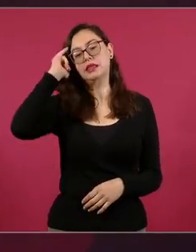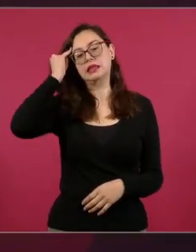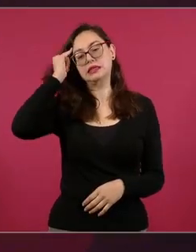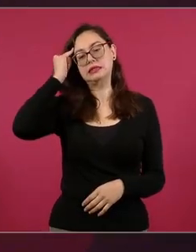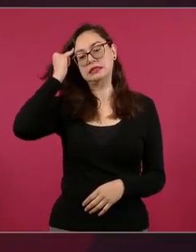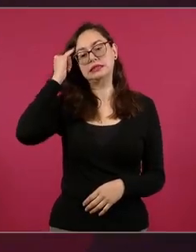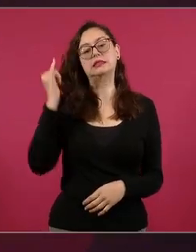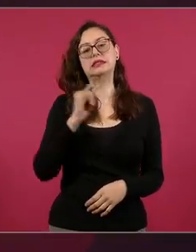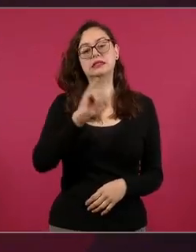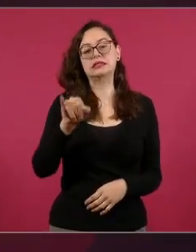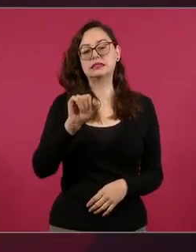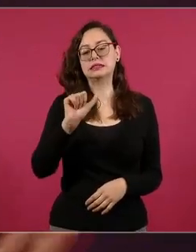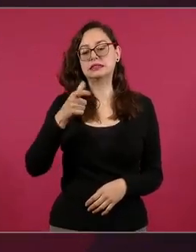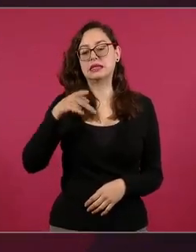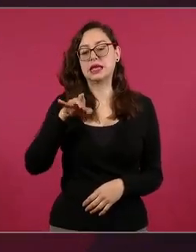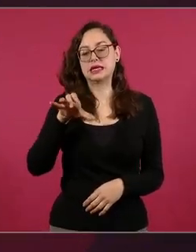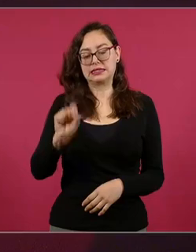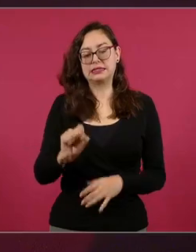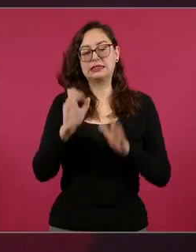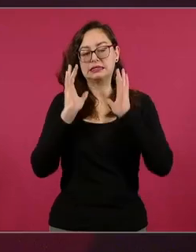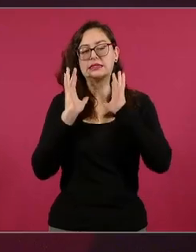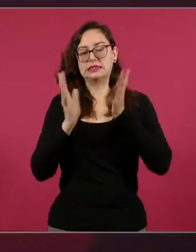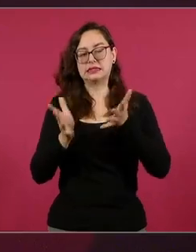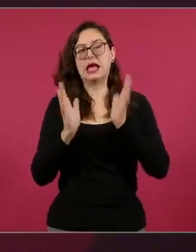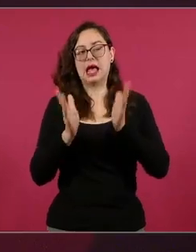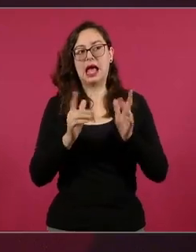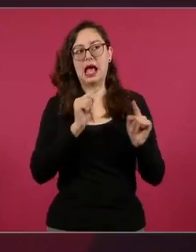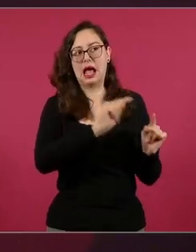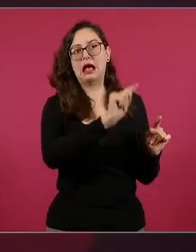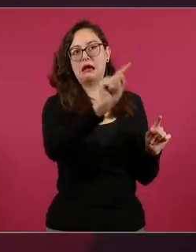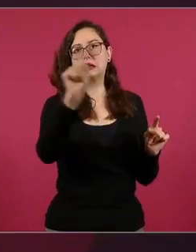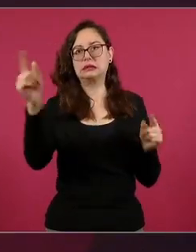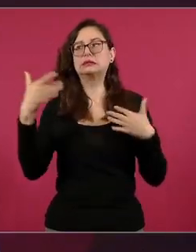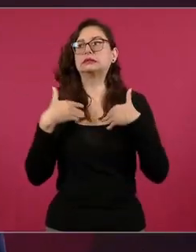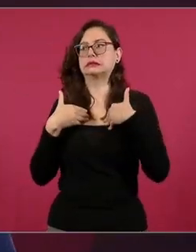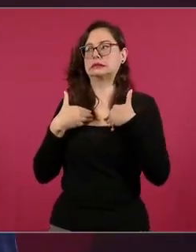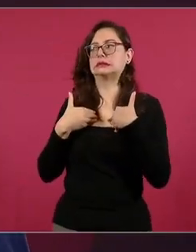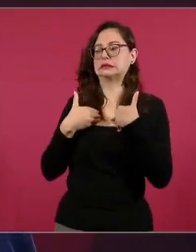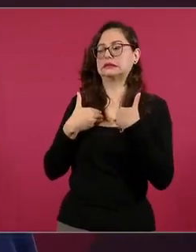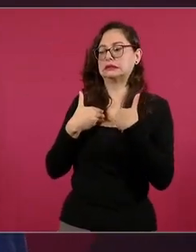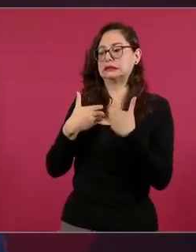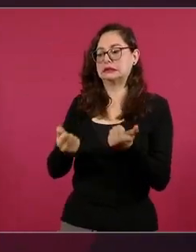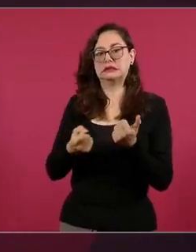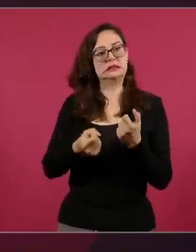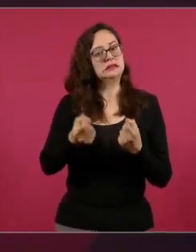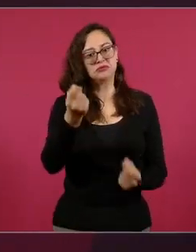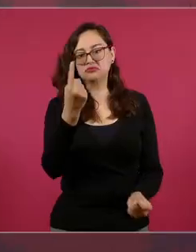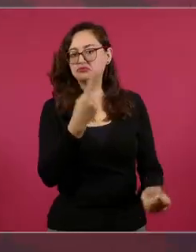porque ya muchos lo están entendiendo, pero hay otros que todavía siguen